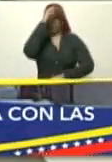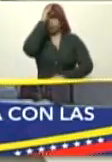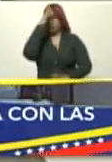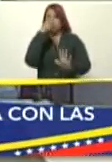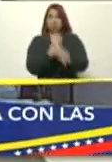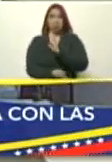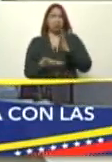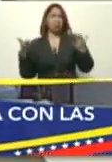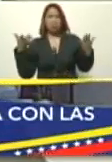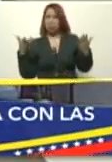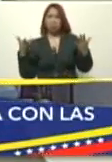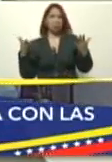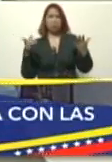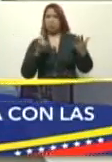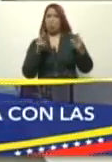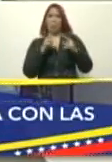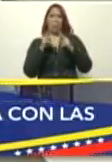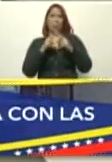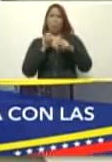del COVID.